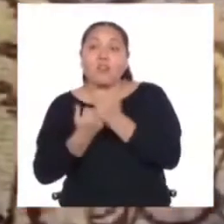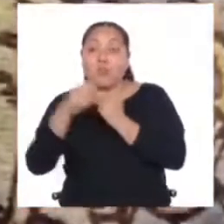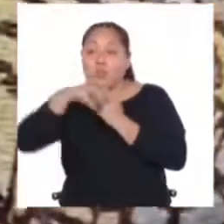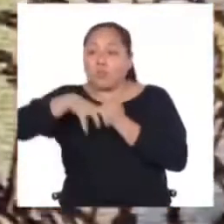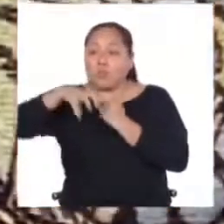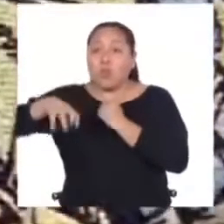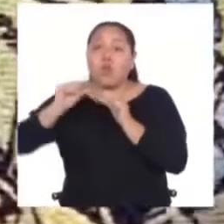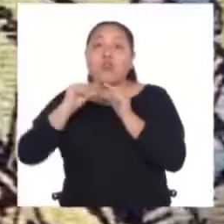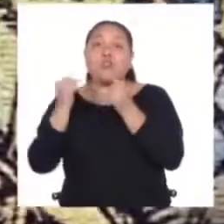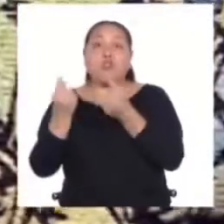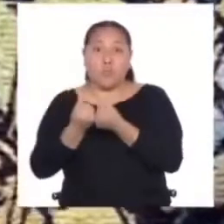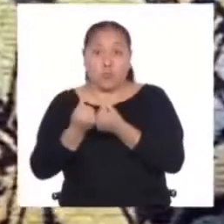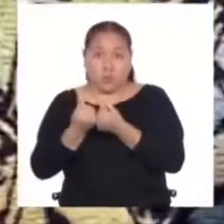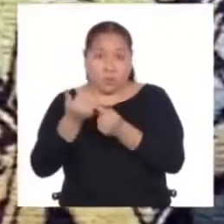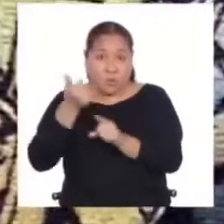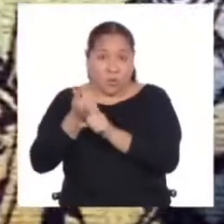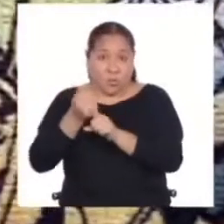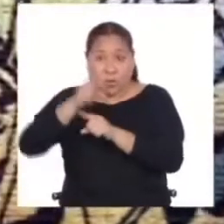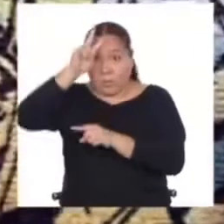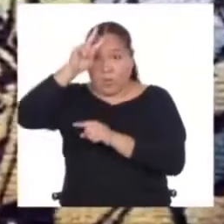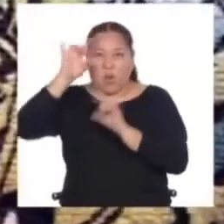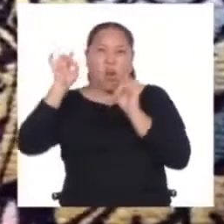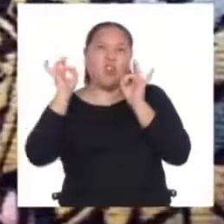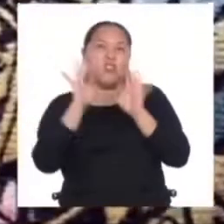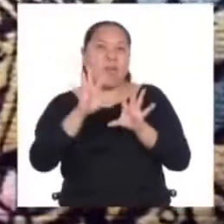los incas.